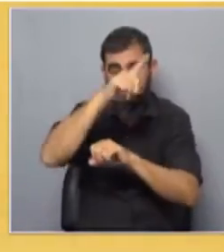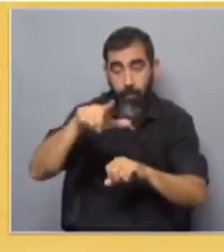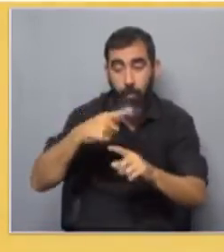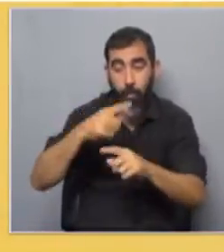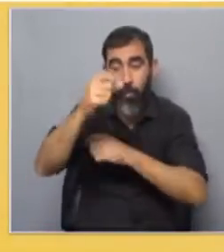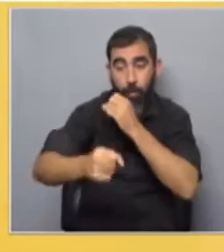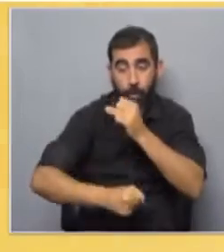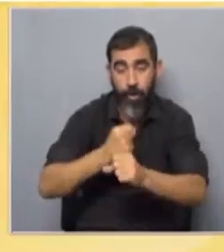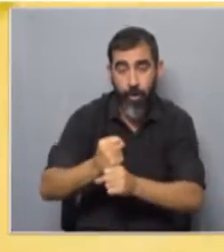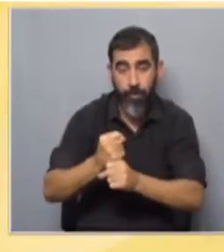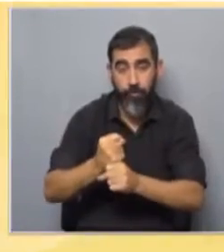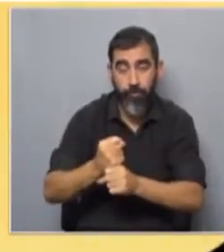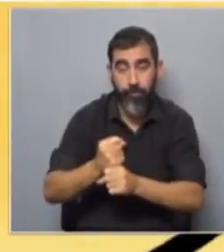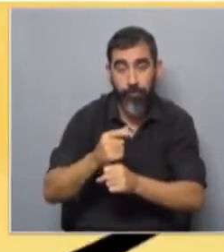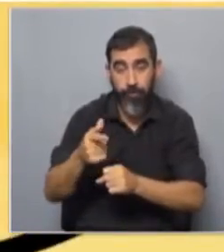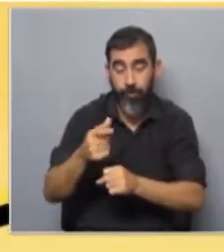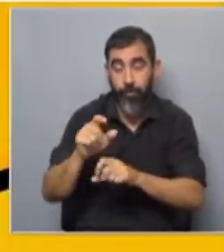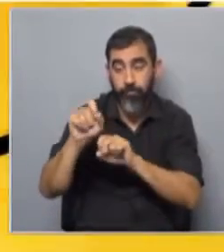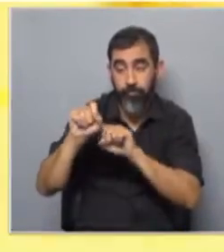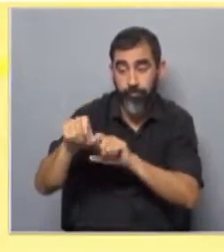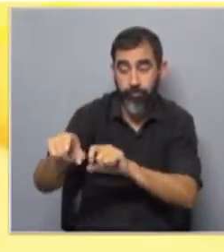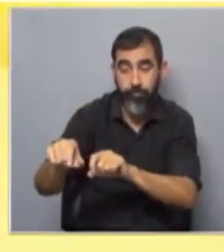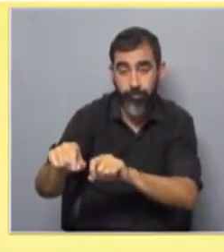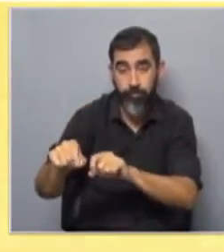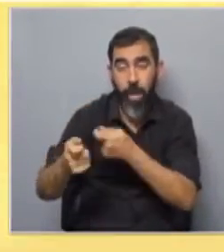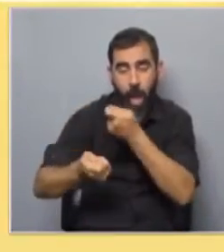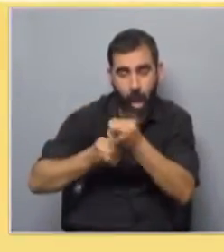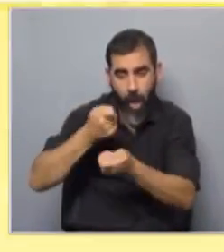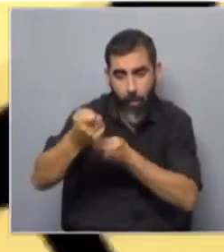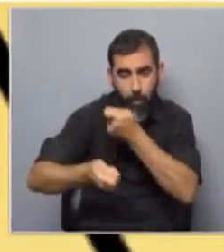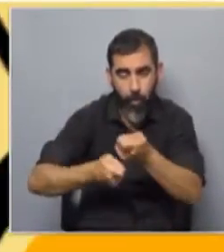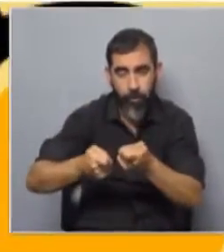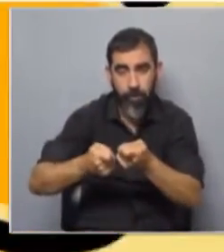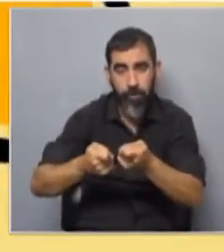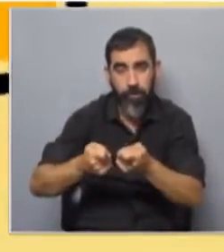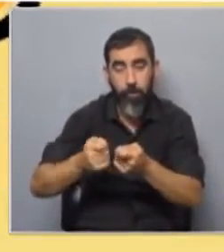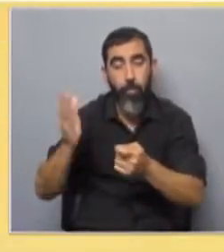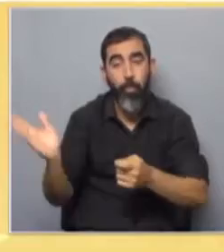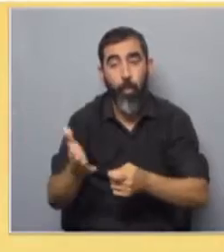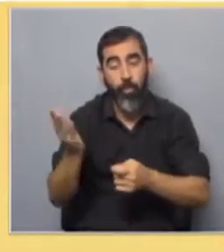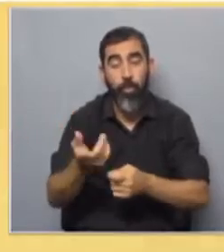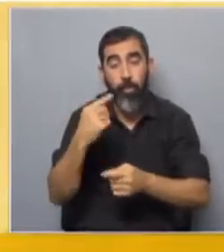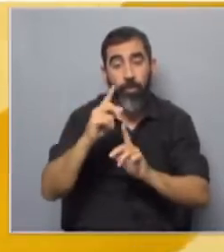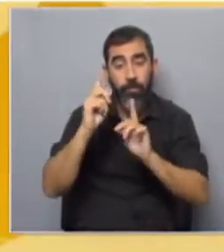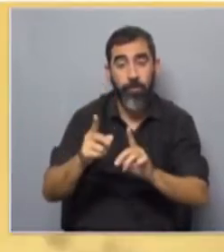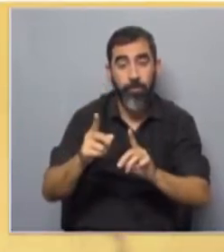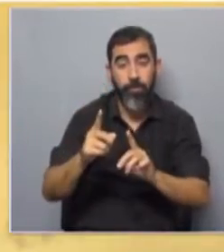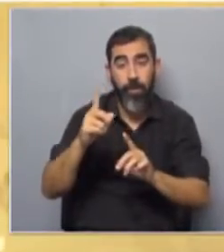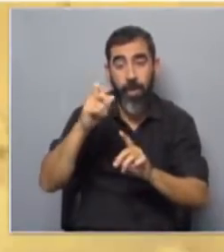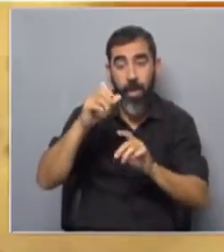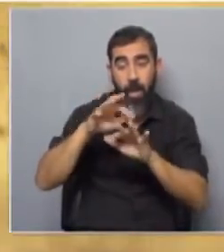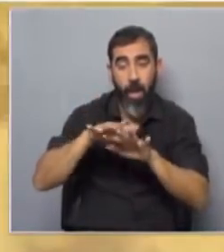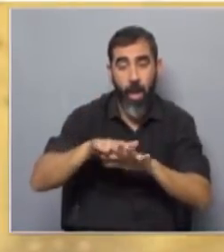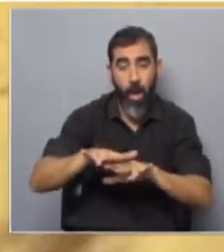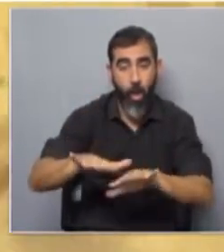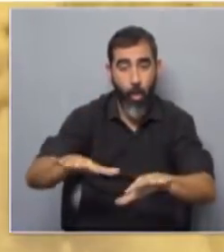años, que gran parte de esos fertilizantes aportan a la generación, a la producción, pero otra parte se va con el agua de